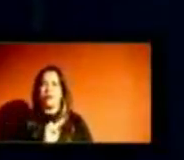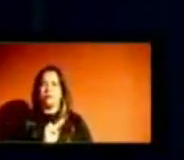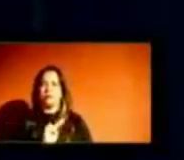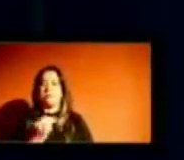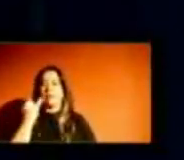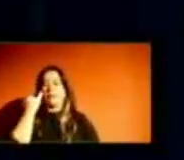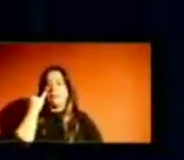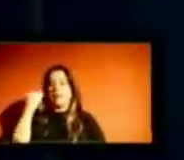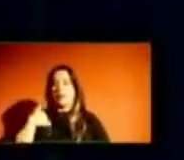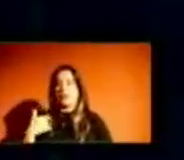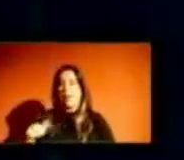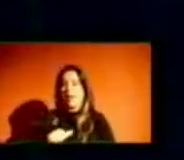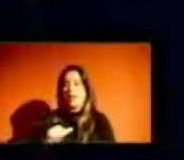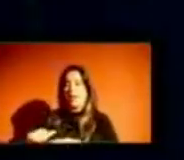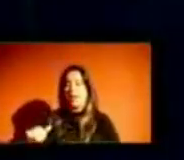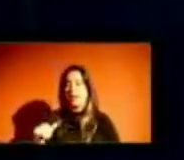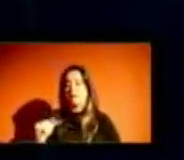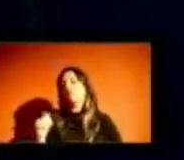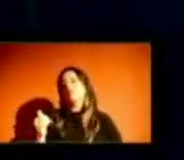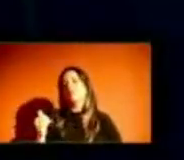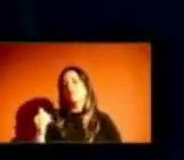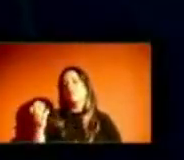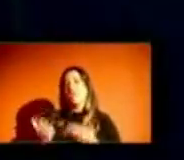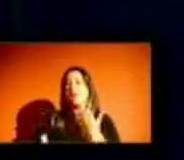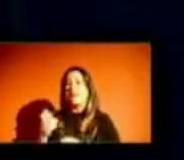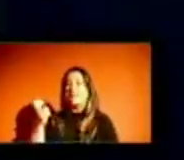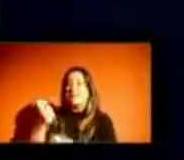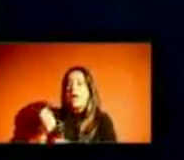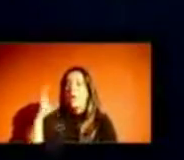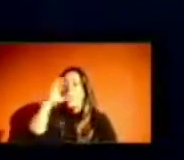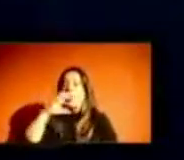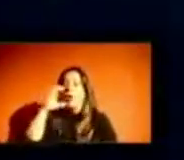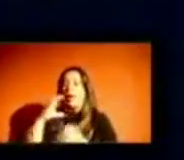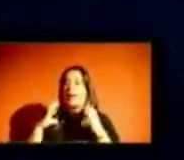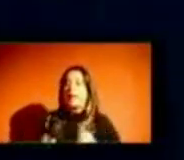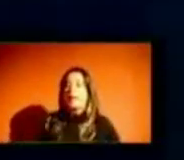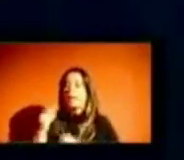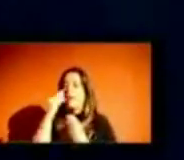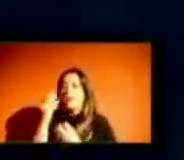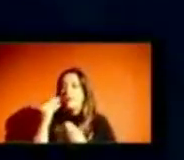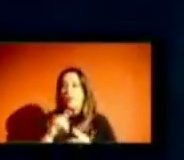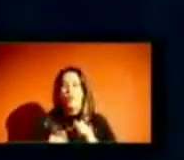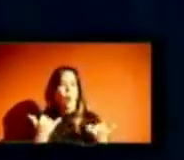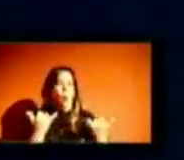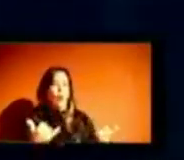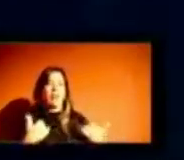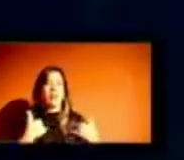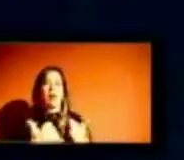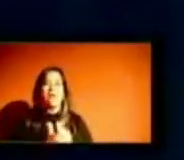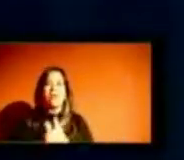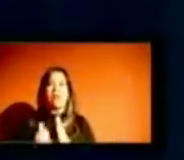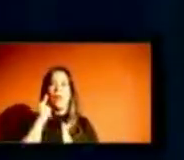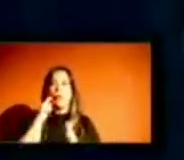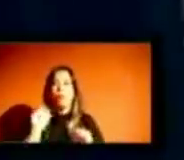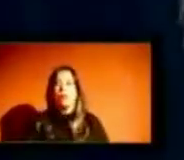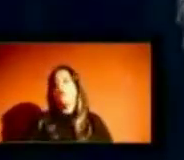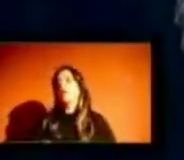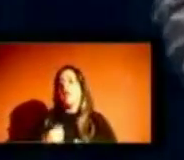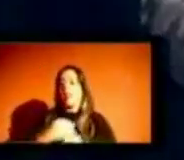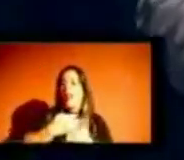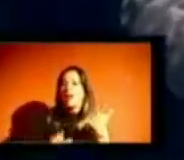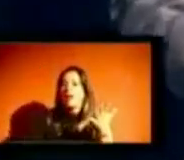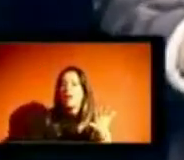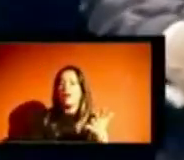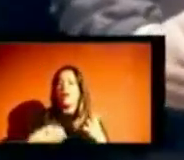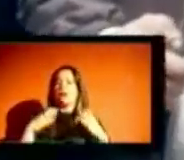un revolú en cuanto a buscar la información de tus clientes. Hoy tienes la capacidad de organizar tu lista de